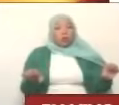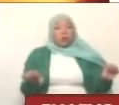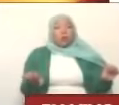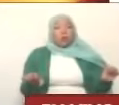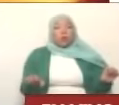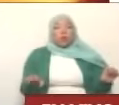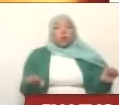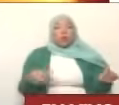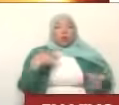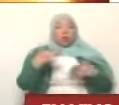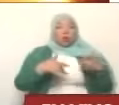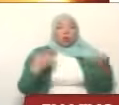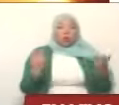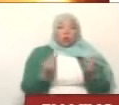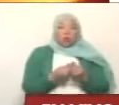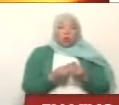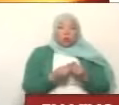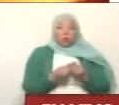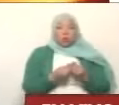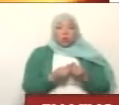que hace un conjunto de